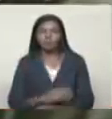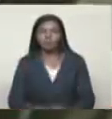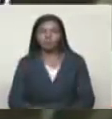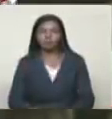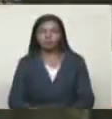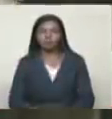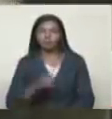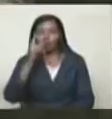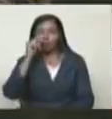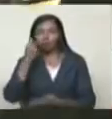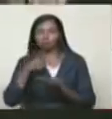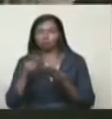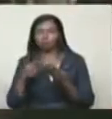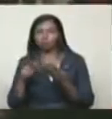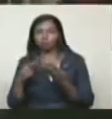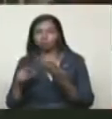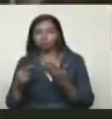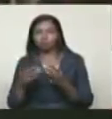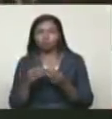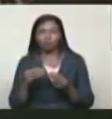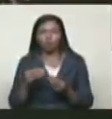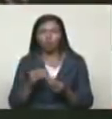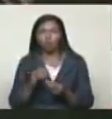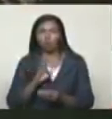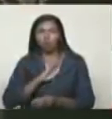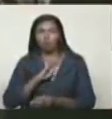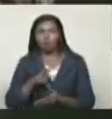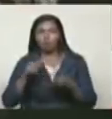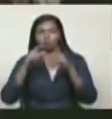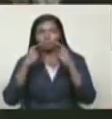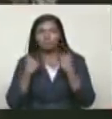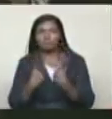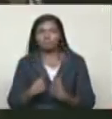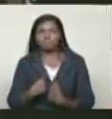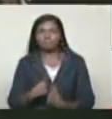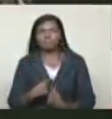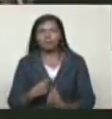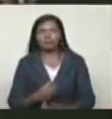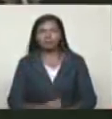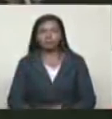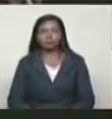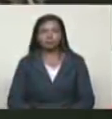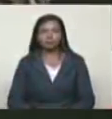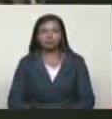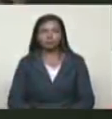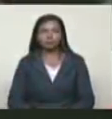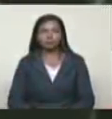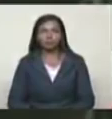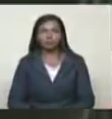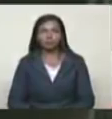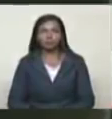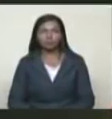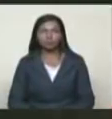brigada José Viloria Romero, comandante de la policía del estado Aragua y jefe de seguridad ciudadana.